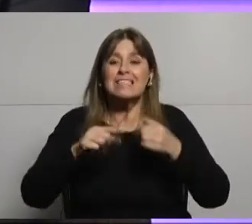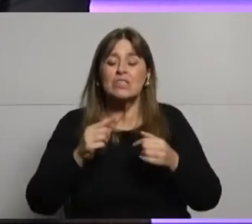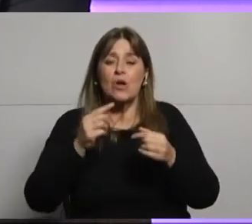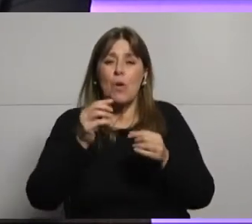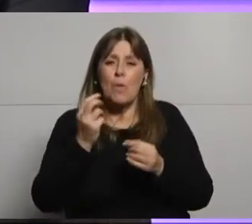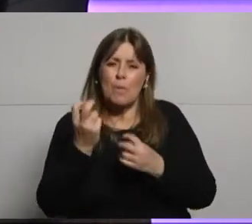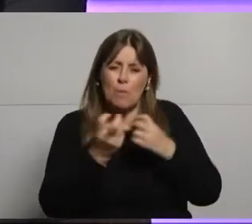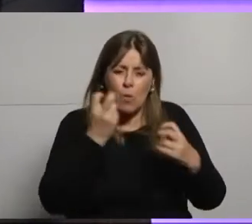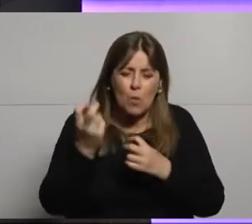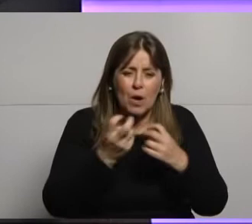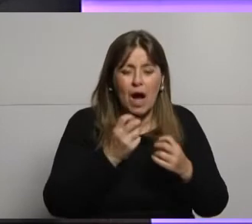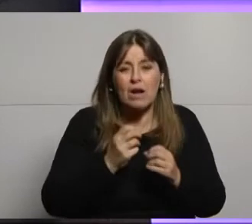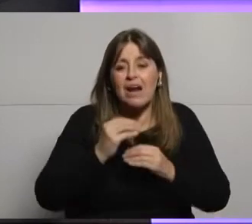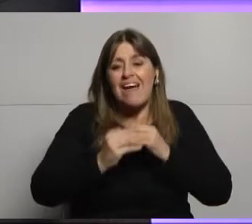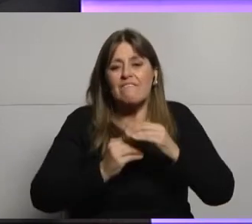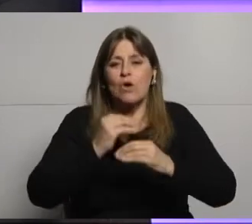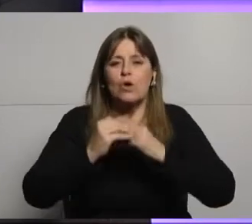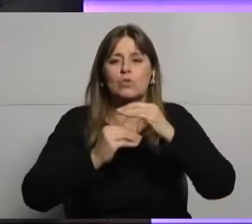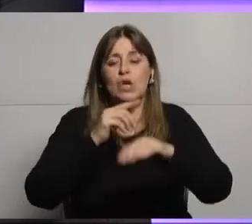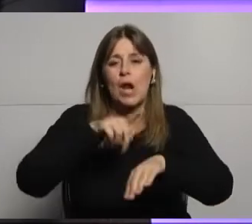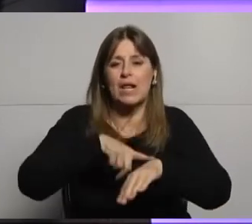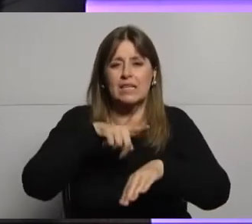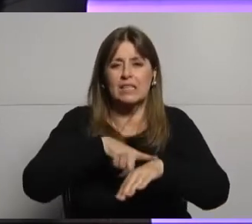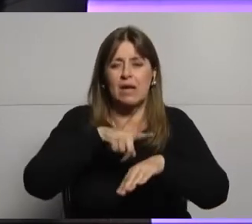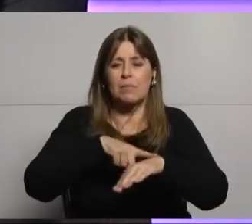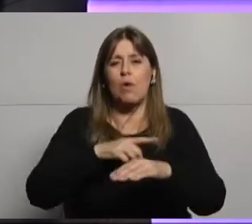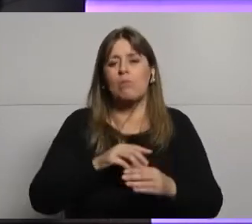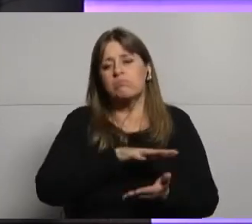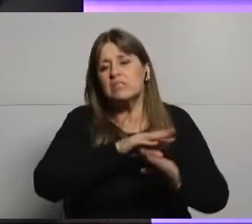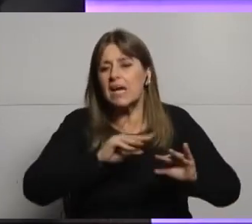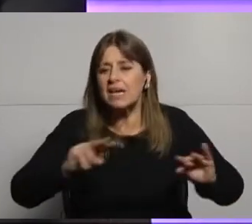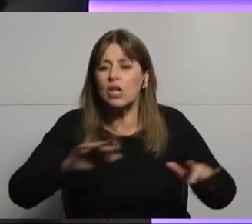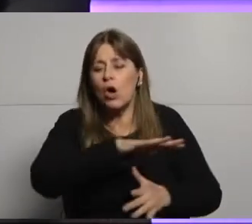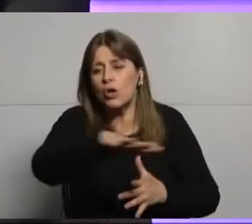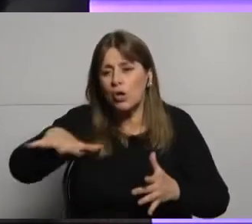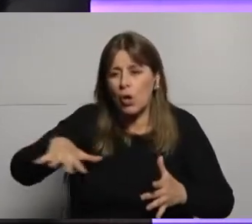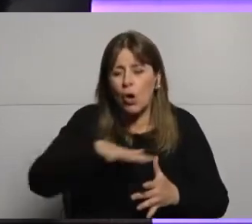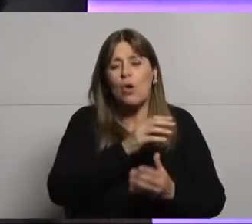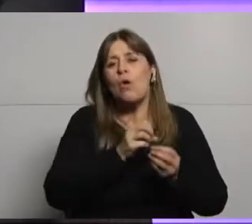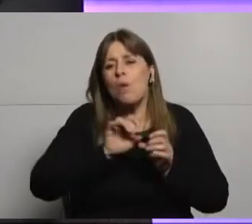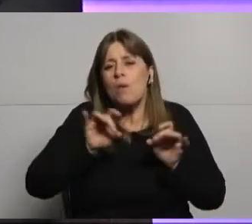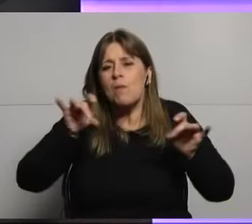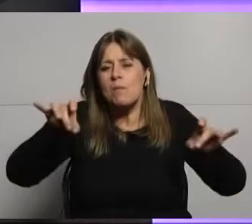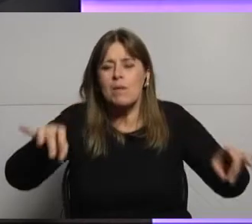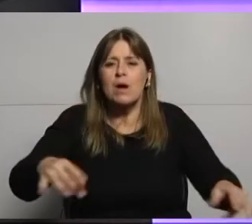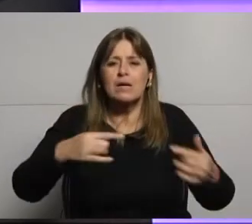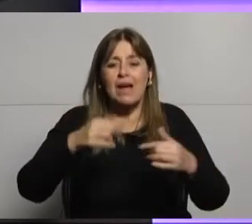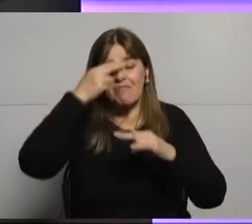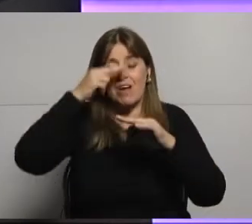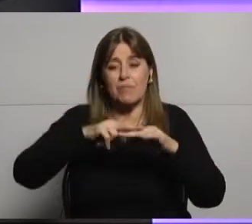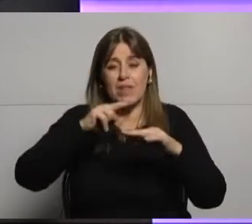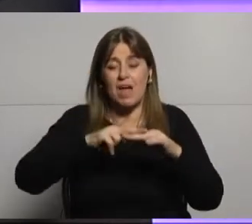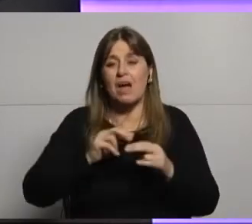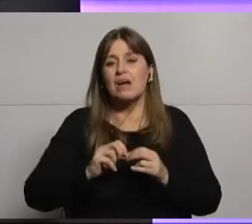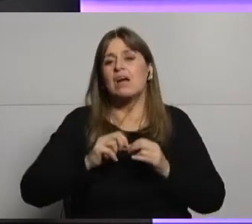ir monitoreando la evolución en el tiempo, ¿sí?, en territorio, cómo se va dispersando la enfermedad